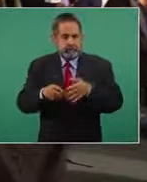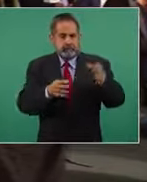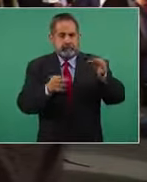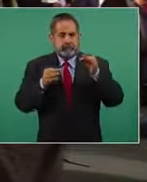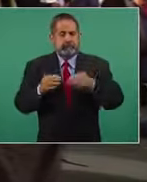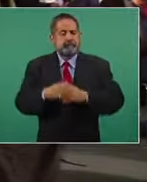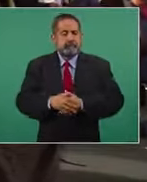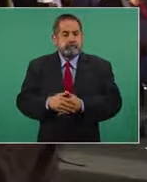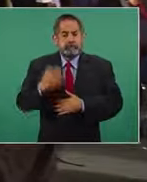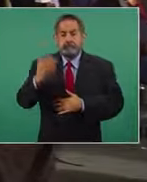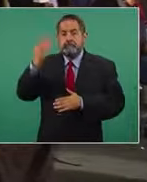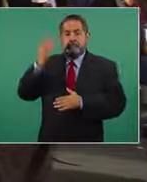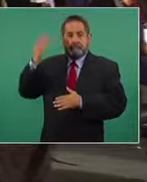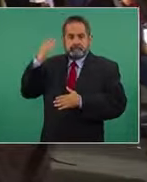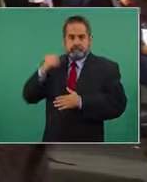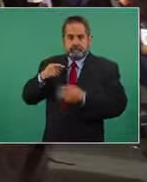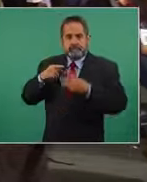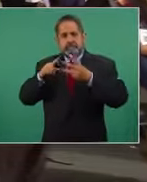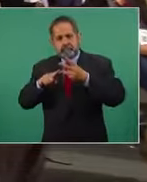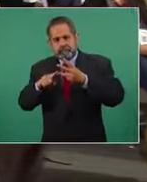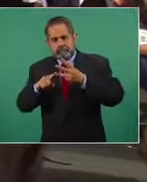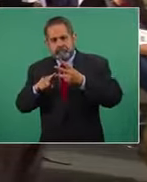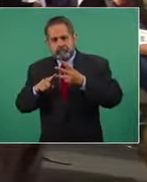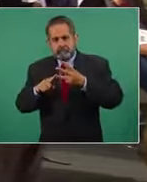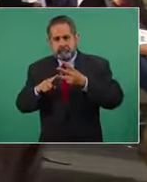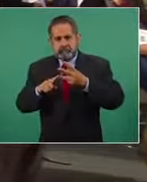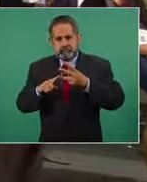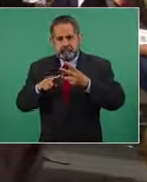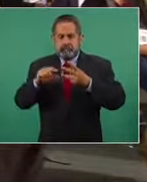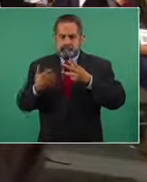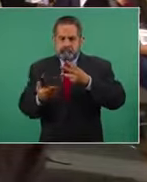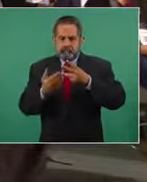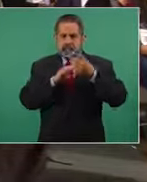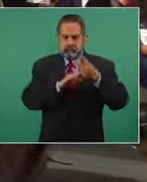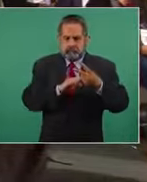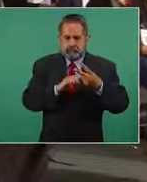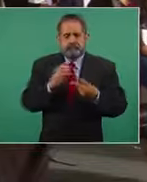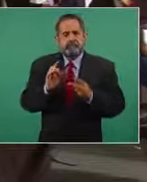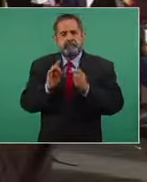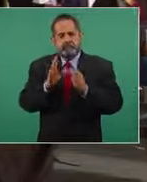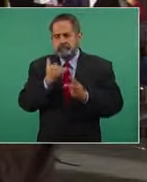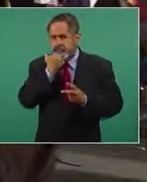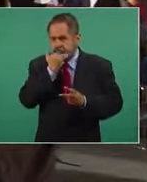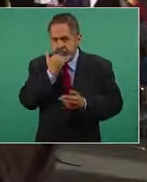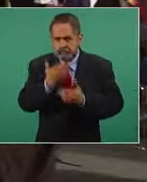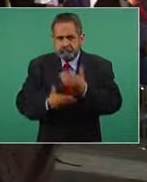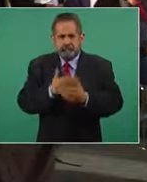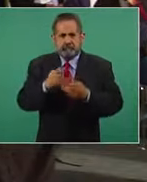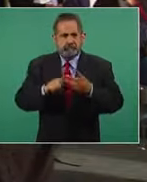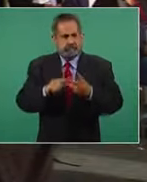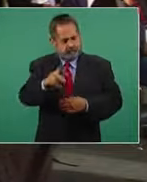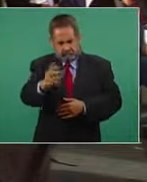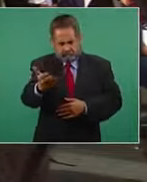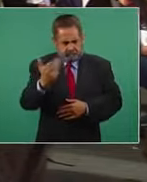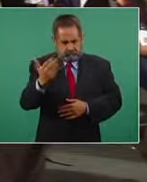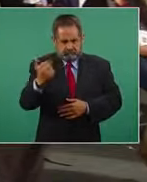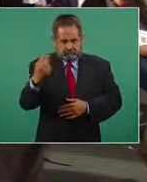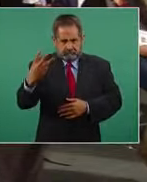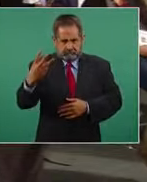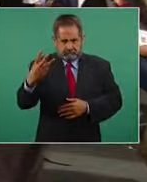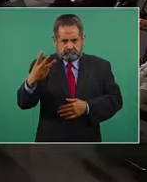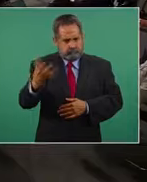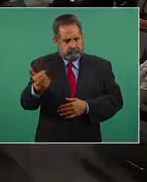vez pasada o las veces pasadas he hecho tres, así que van a ser dos, y ofrezco una disculpa por el tiempo que me haya tomado. No, tres.